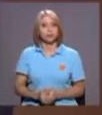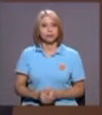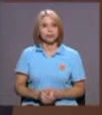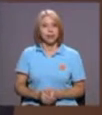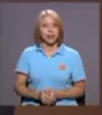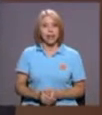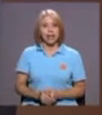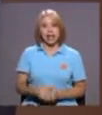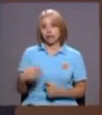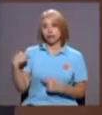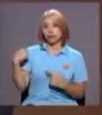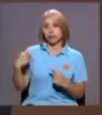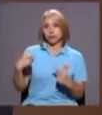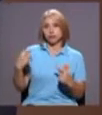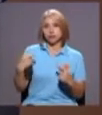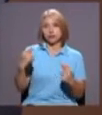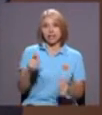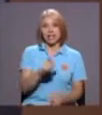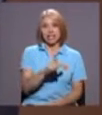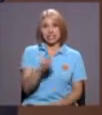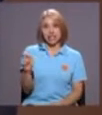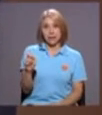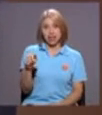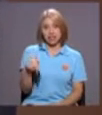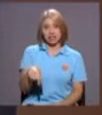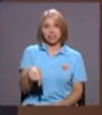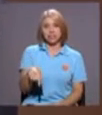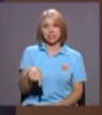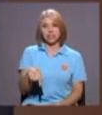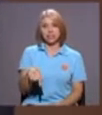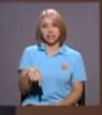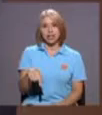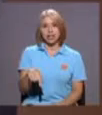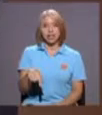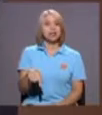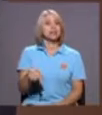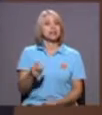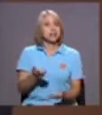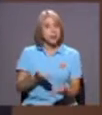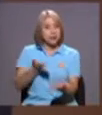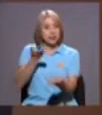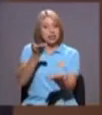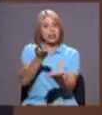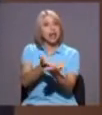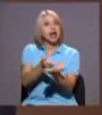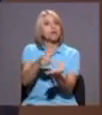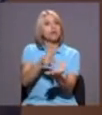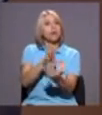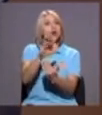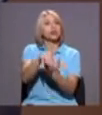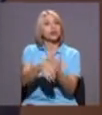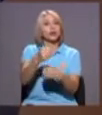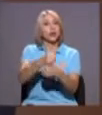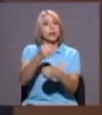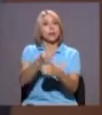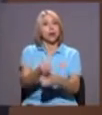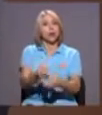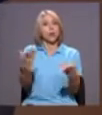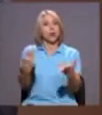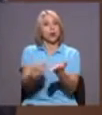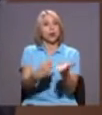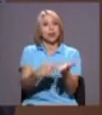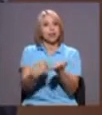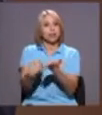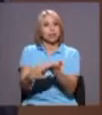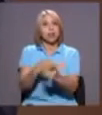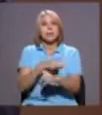En estos meses, en este mes se presentará a discutir un proyecto de empleo público, pero que ya no